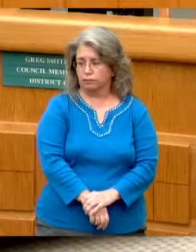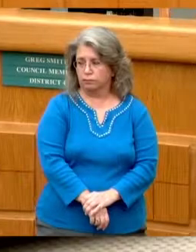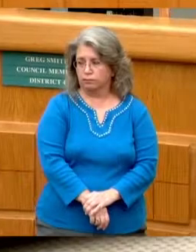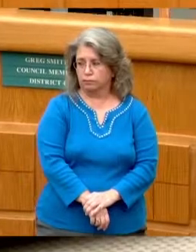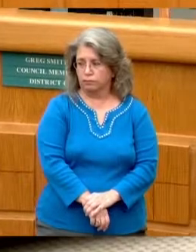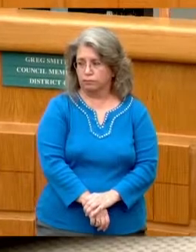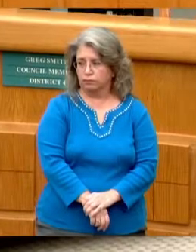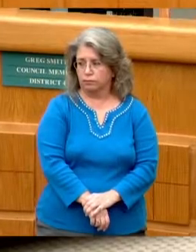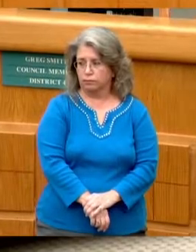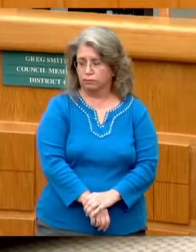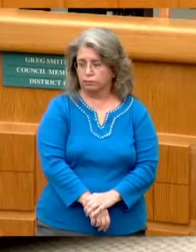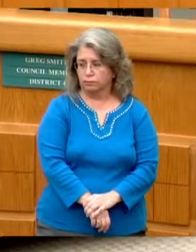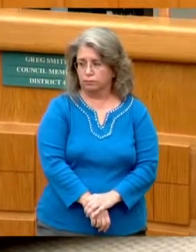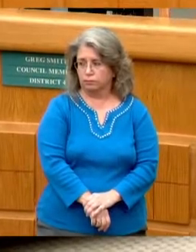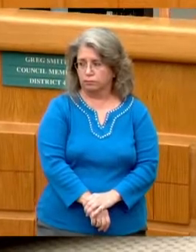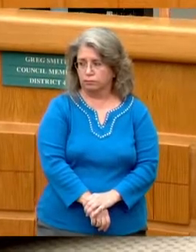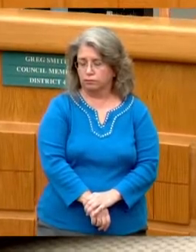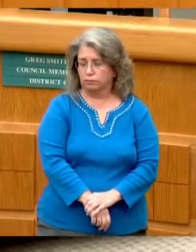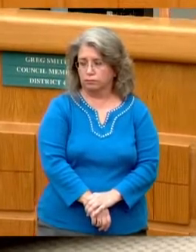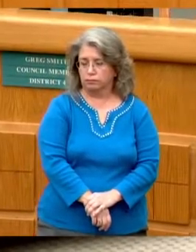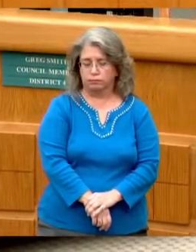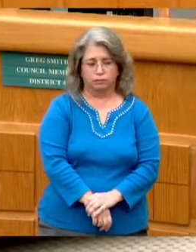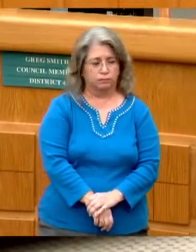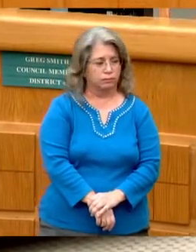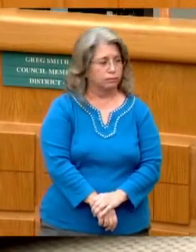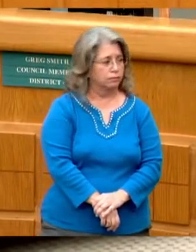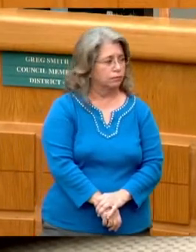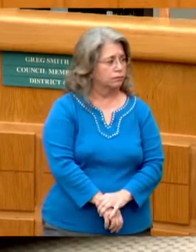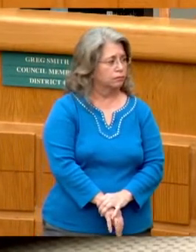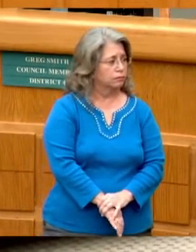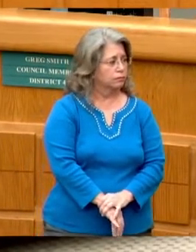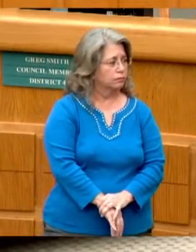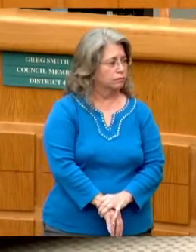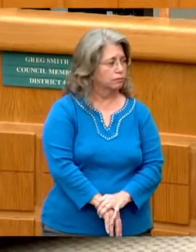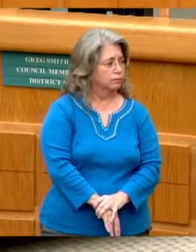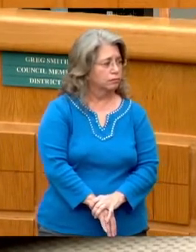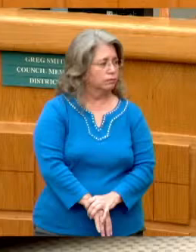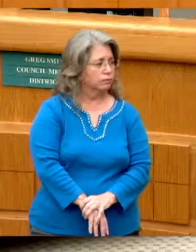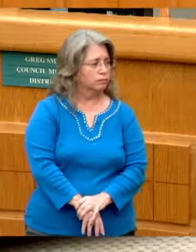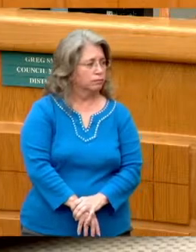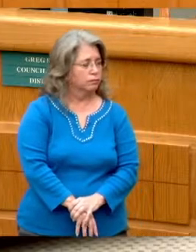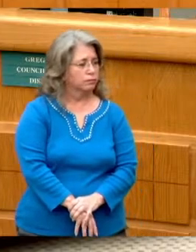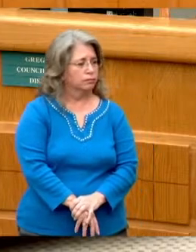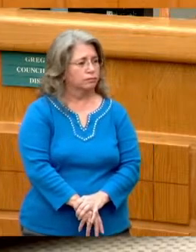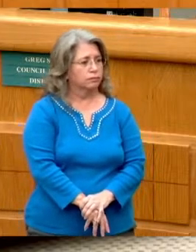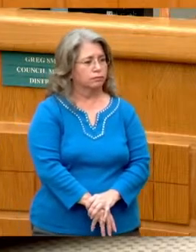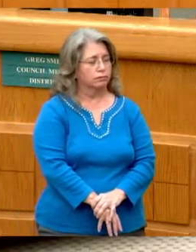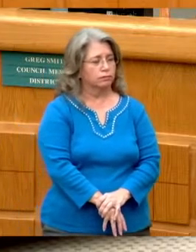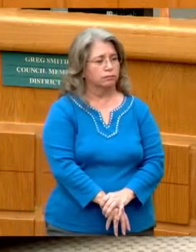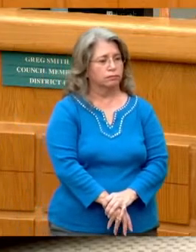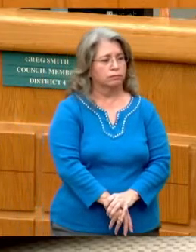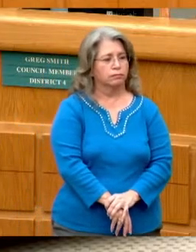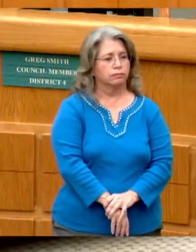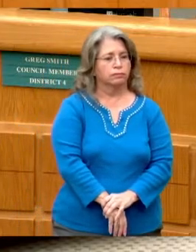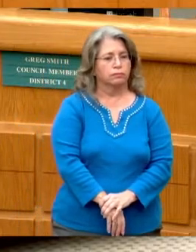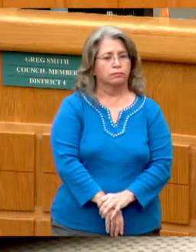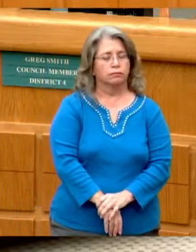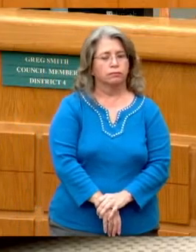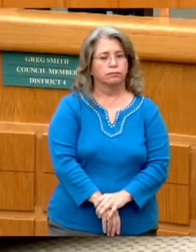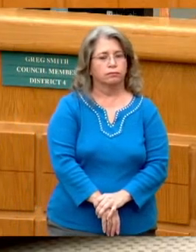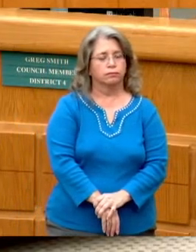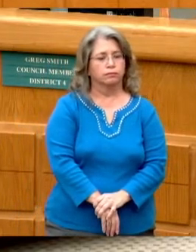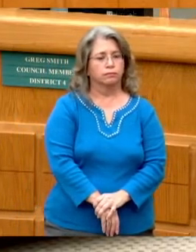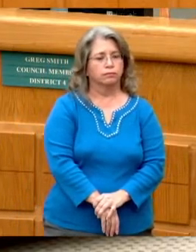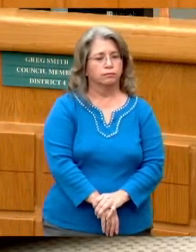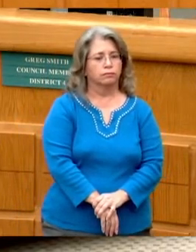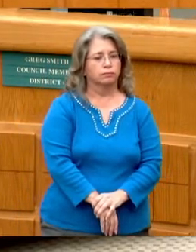Tenemos que informarles que habrá otros eventos que ocurrirán en el Fairground, el Stock Show y la competencia de Cheer.